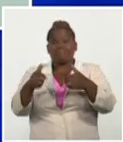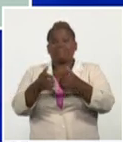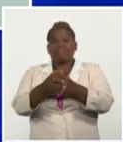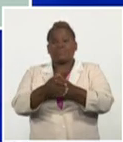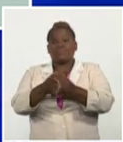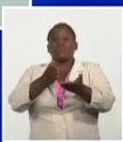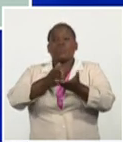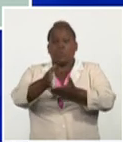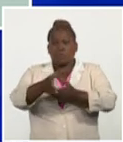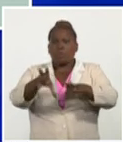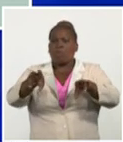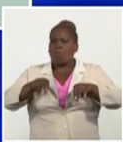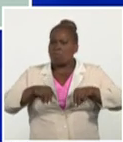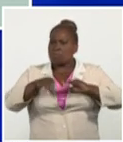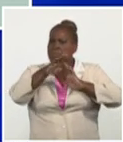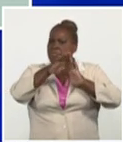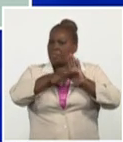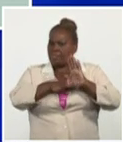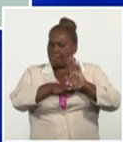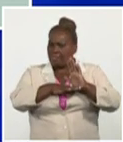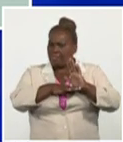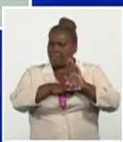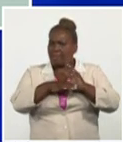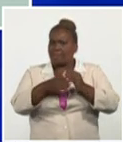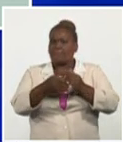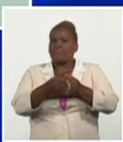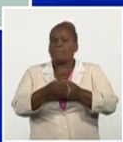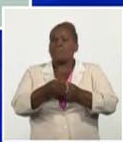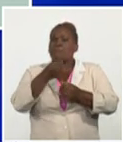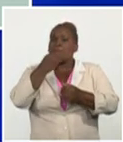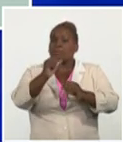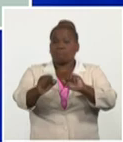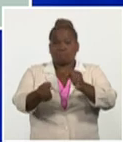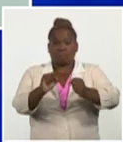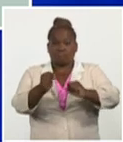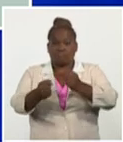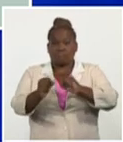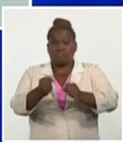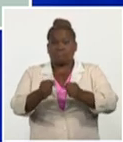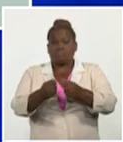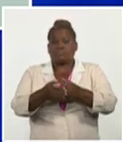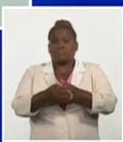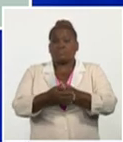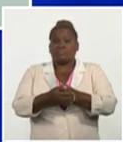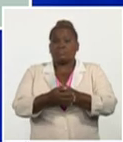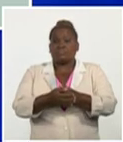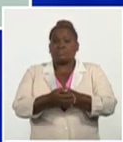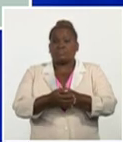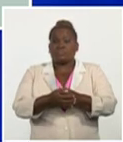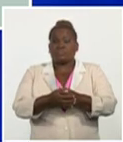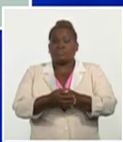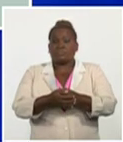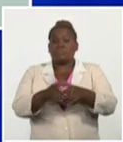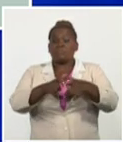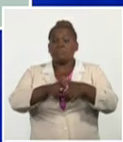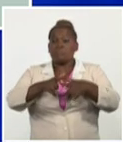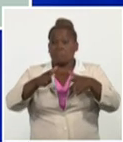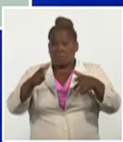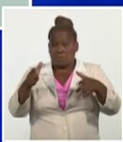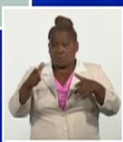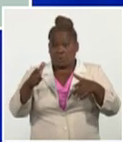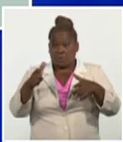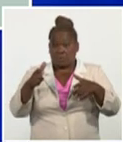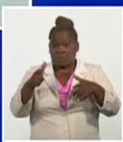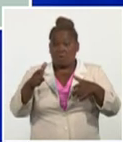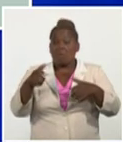adoptando medidas enérgicas para poder controlar la transmisión, que la mayor es en el municipio